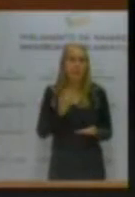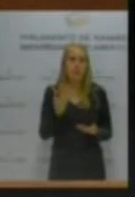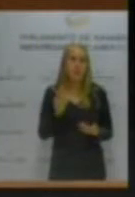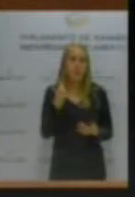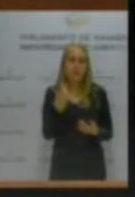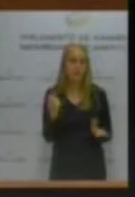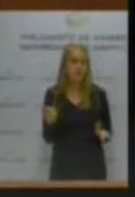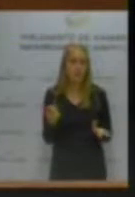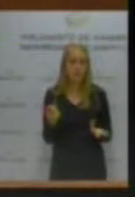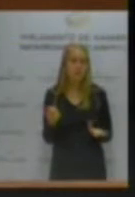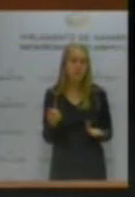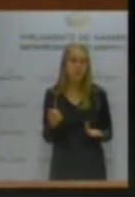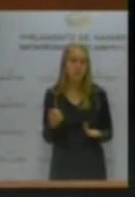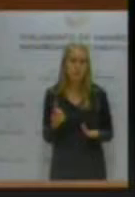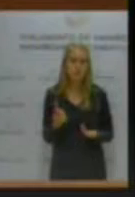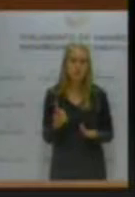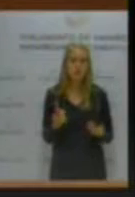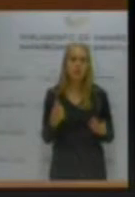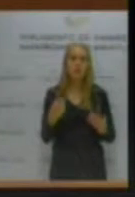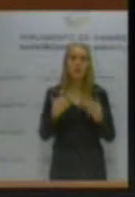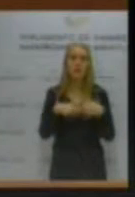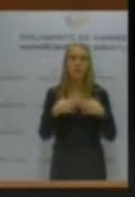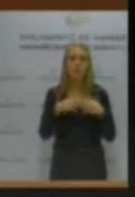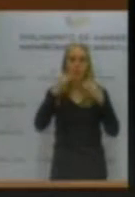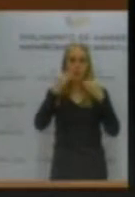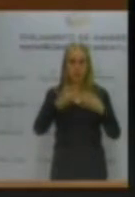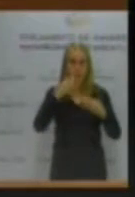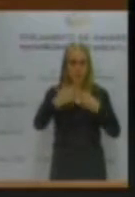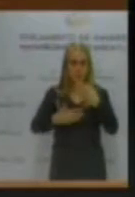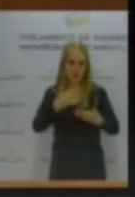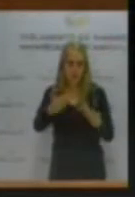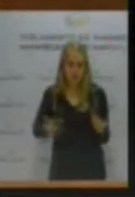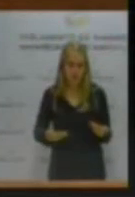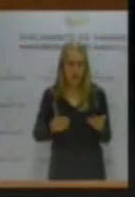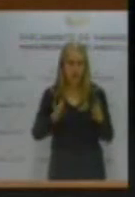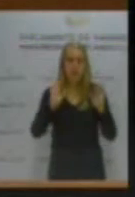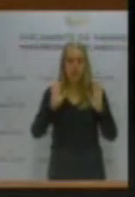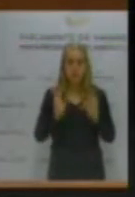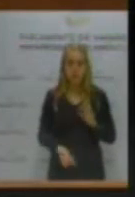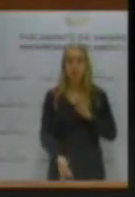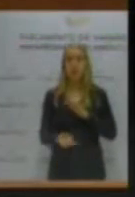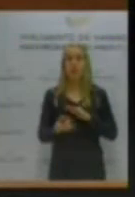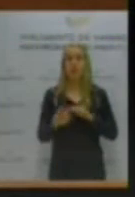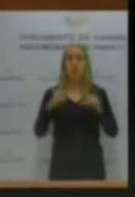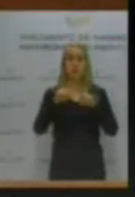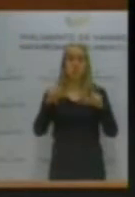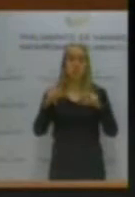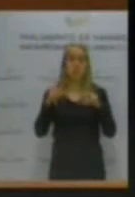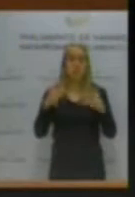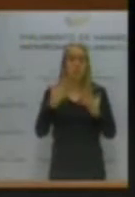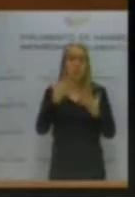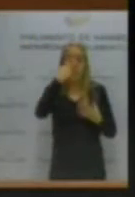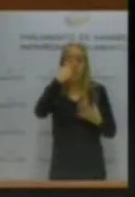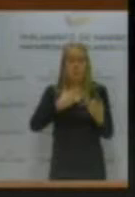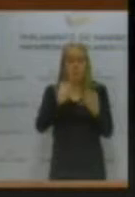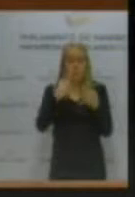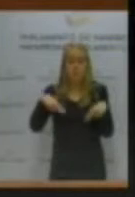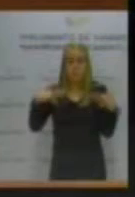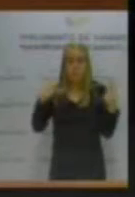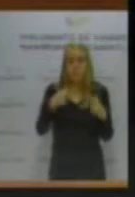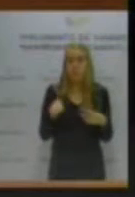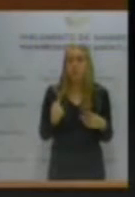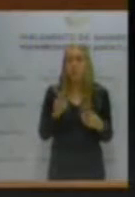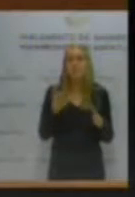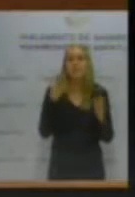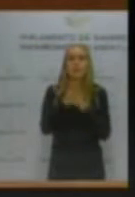su creación y su buen funcionamiento. Eso sí, la creación de este ente público implica la eliminación del consorcio